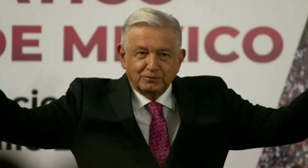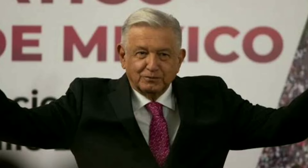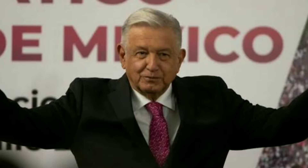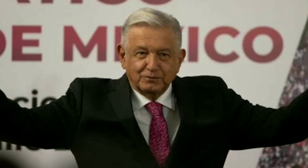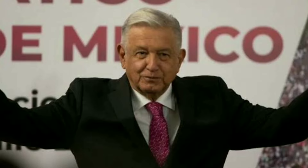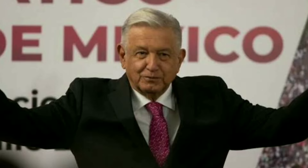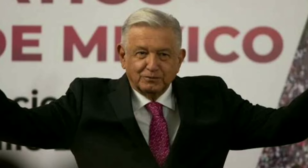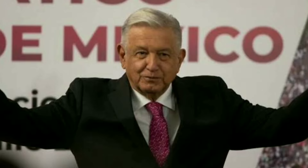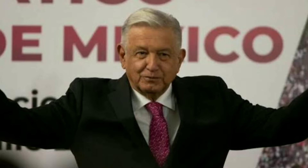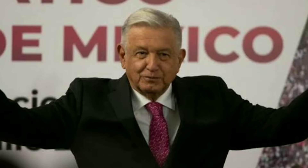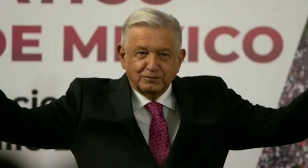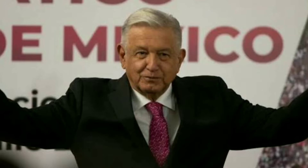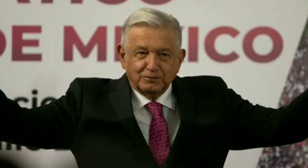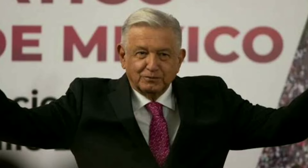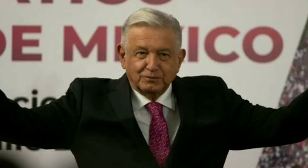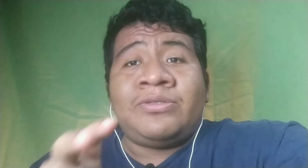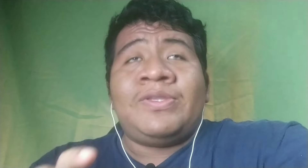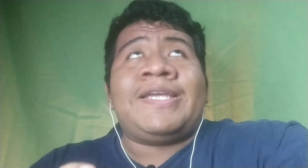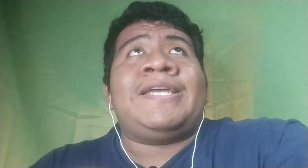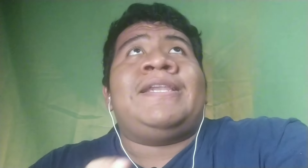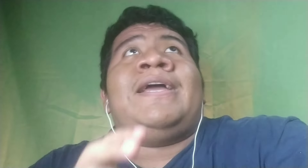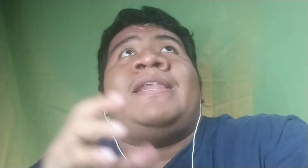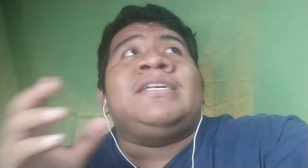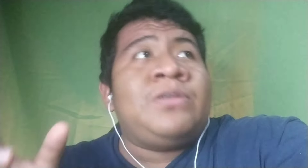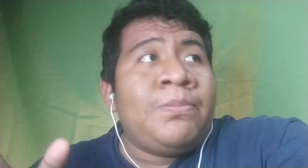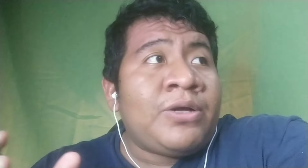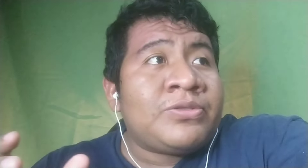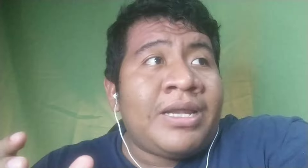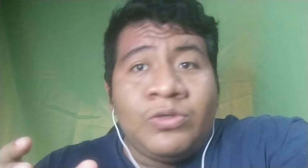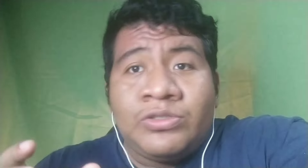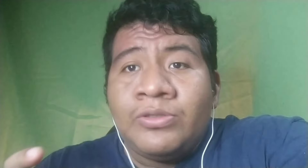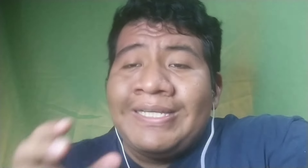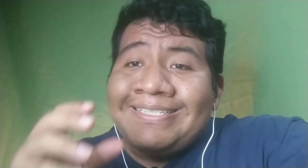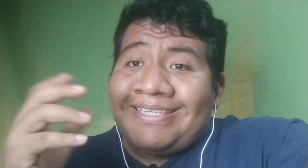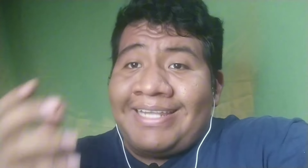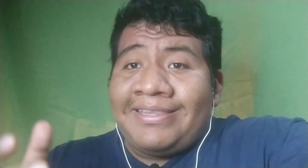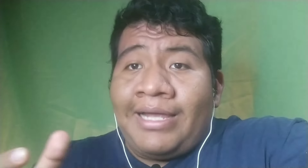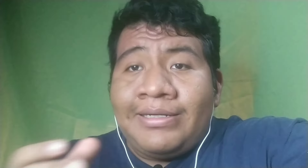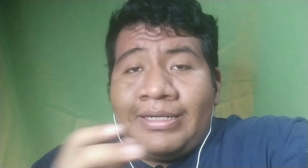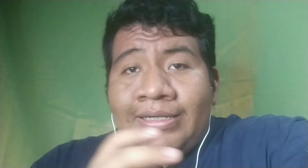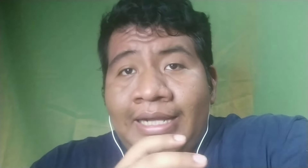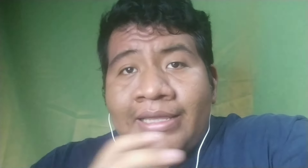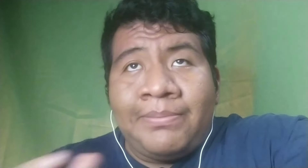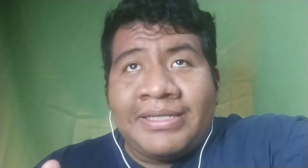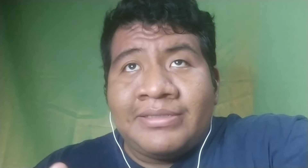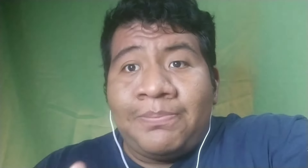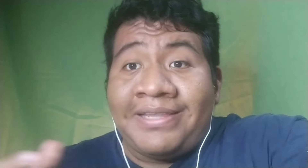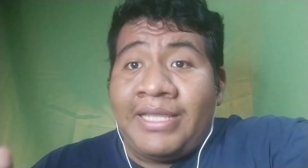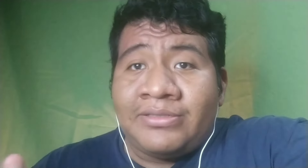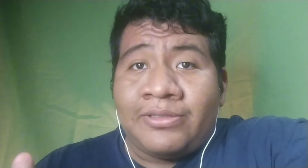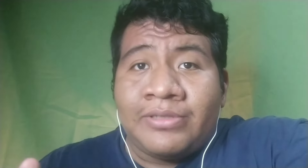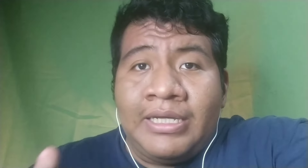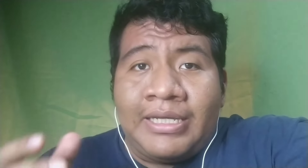de los ministros. Y luego dijo que todo esto de que la elección va a costar mucho se tratan nada más